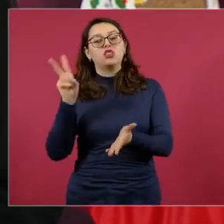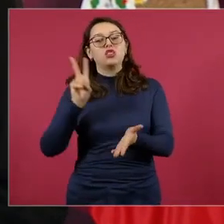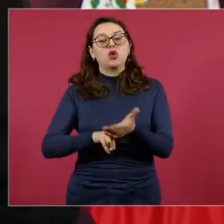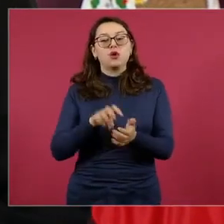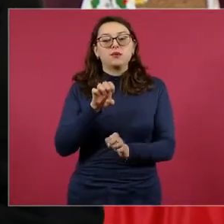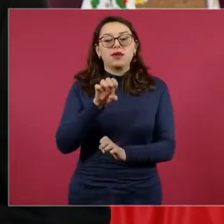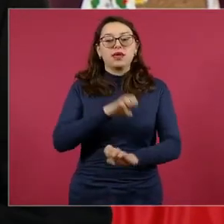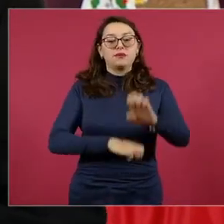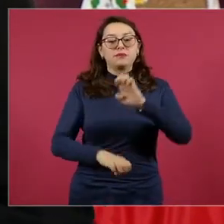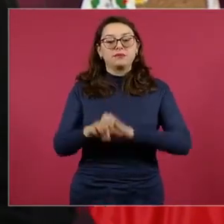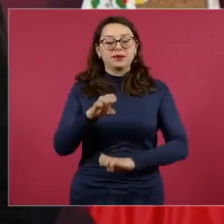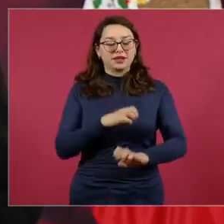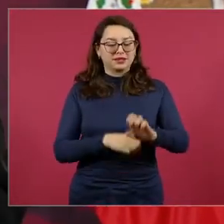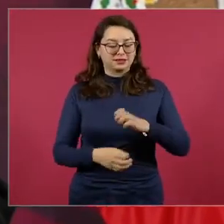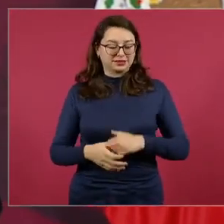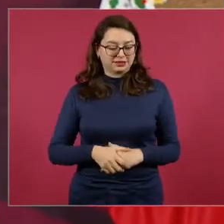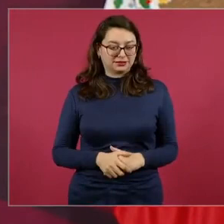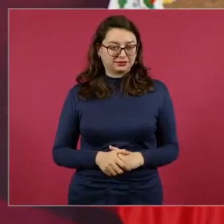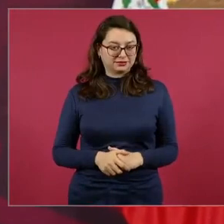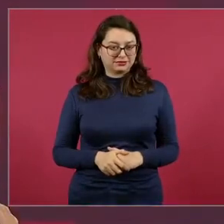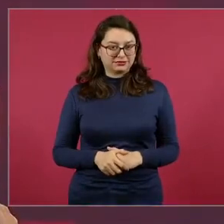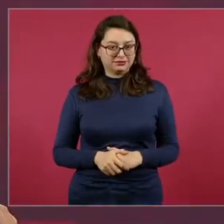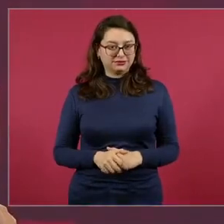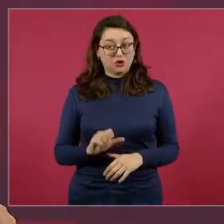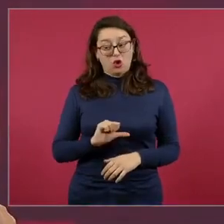Entonces, son muy pocos los medios